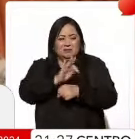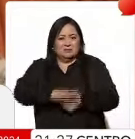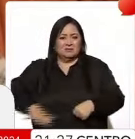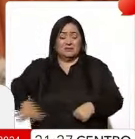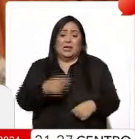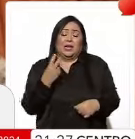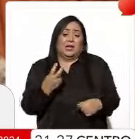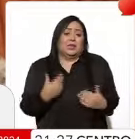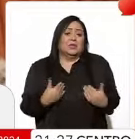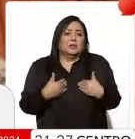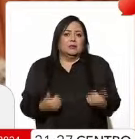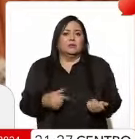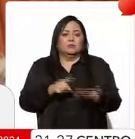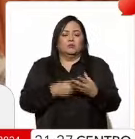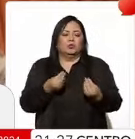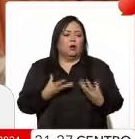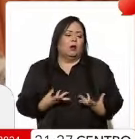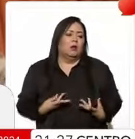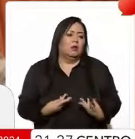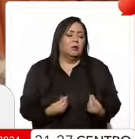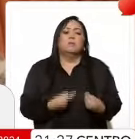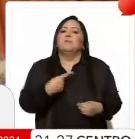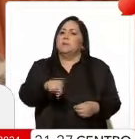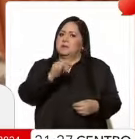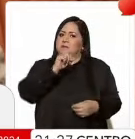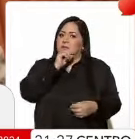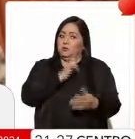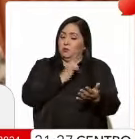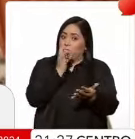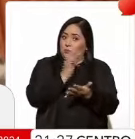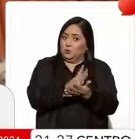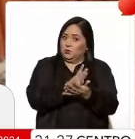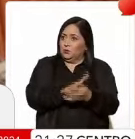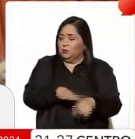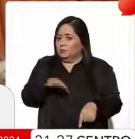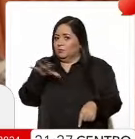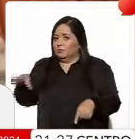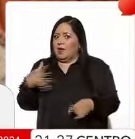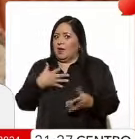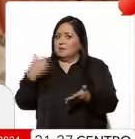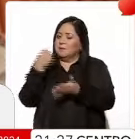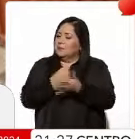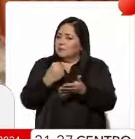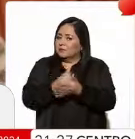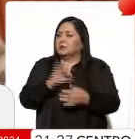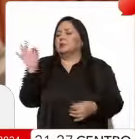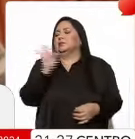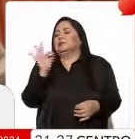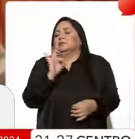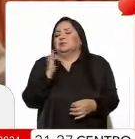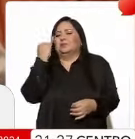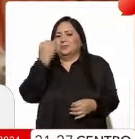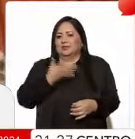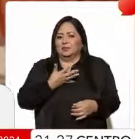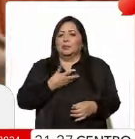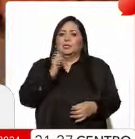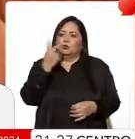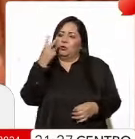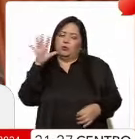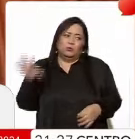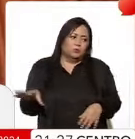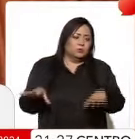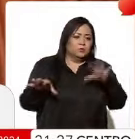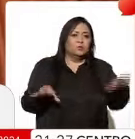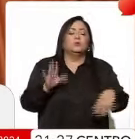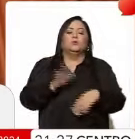todos estos desgastes, pero aún así no es solamente de un lado donde hay presiones, si es que existen, es en los dos lados, porque